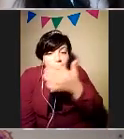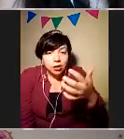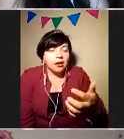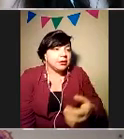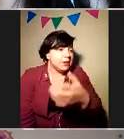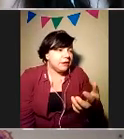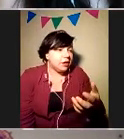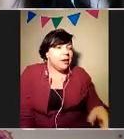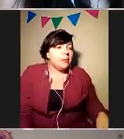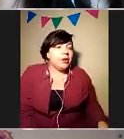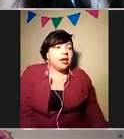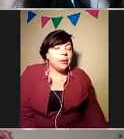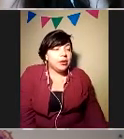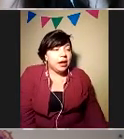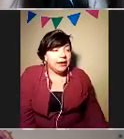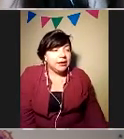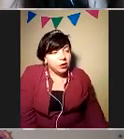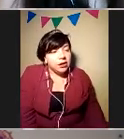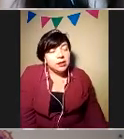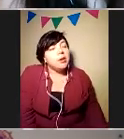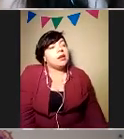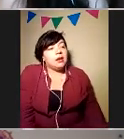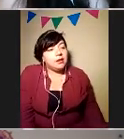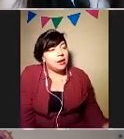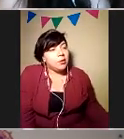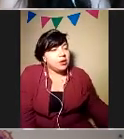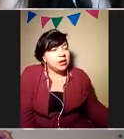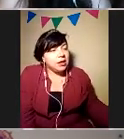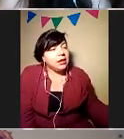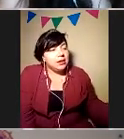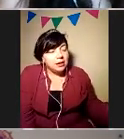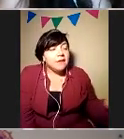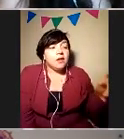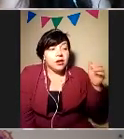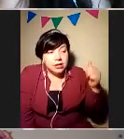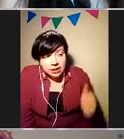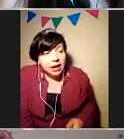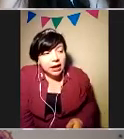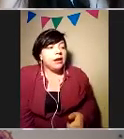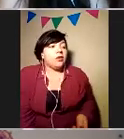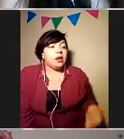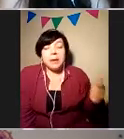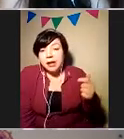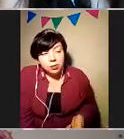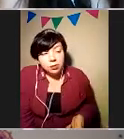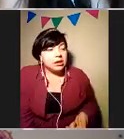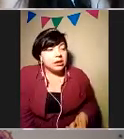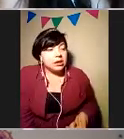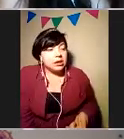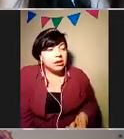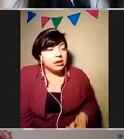no se ha hablado tan, pero que responde a esta lógica circular, que como dice aquí, tiene que ver con reciclar, con reparar y